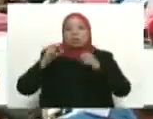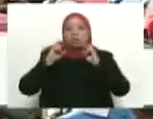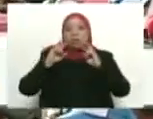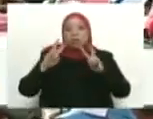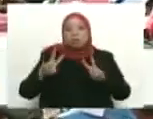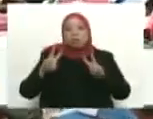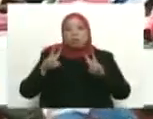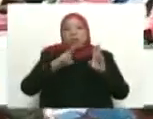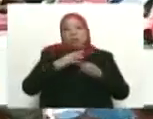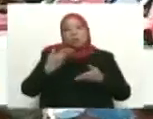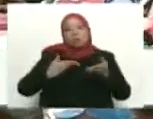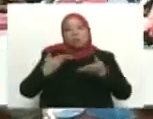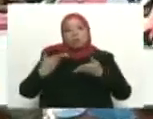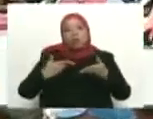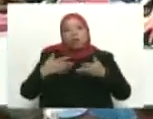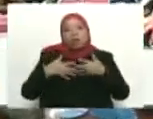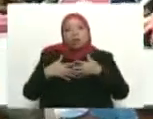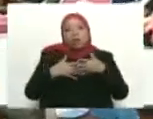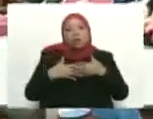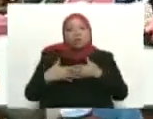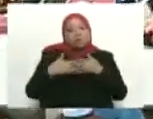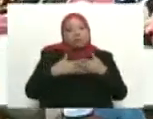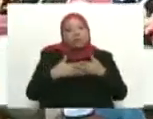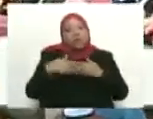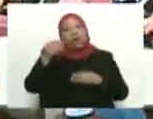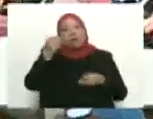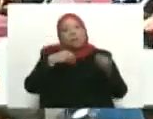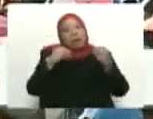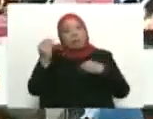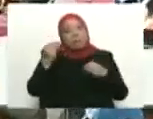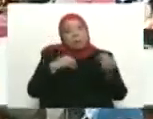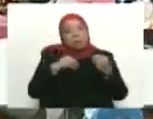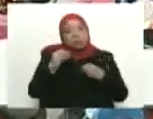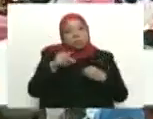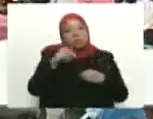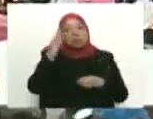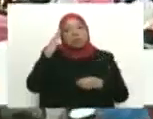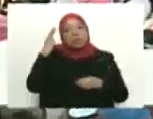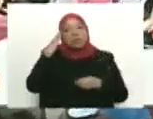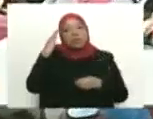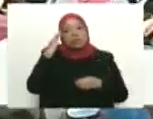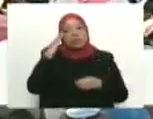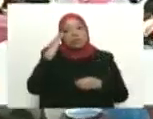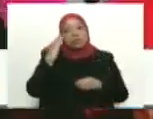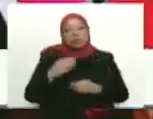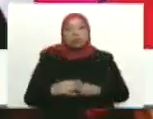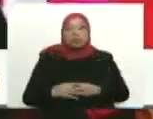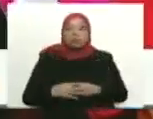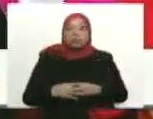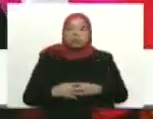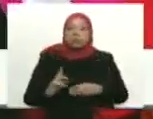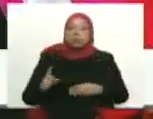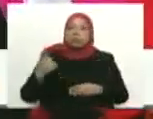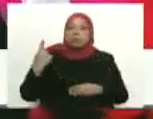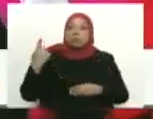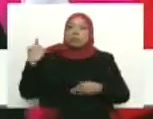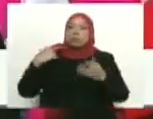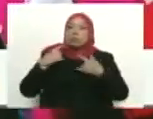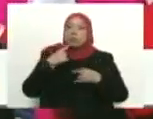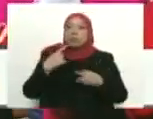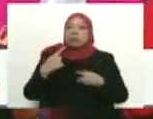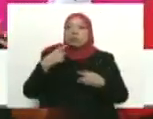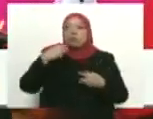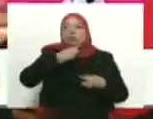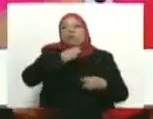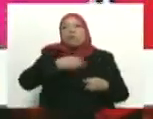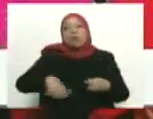la orden que le dan los gringos. Pero más allá de eso, ustedes saben que lo primero que ellos van a decir cuando pierdan